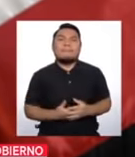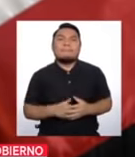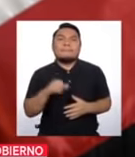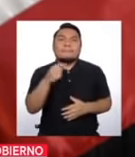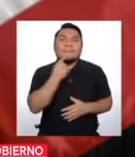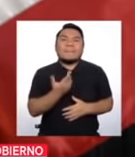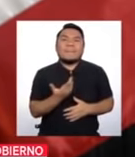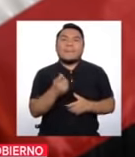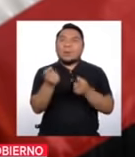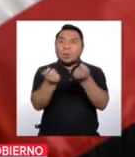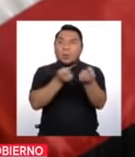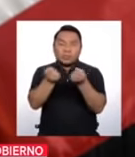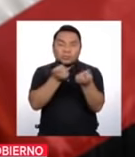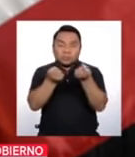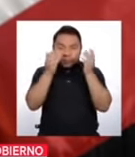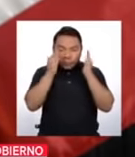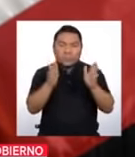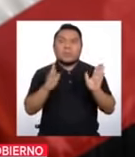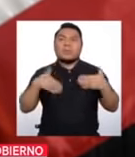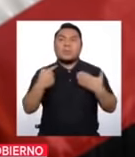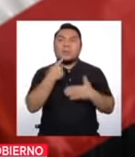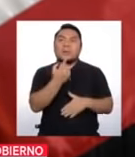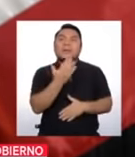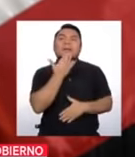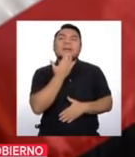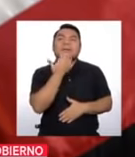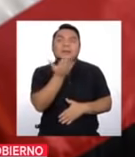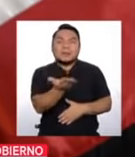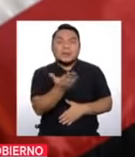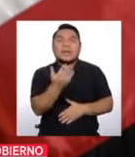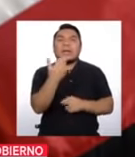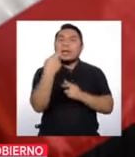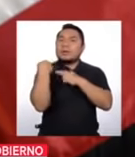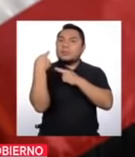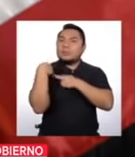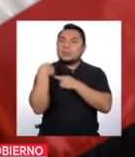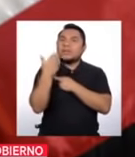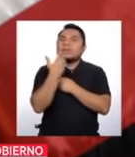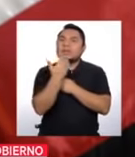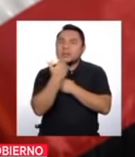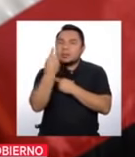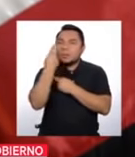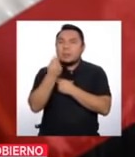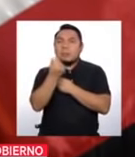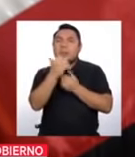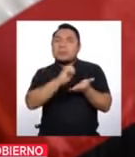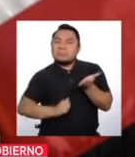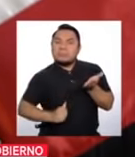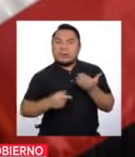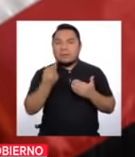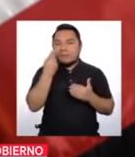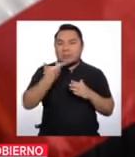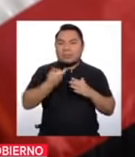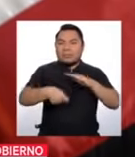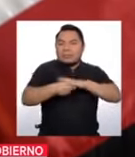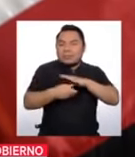el control adecuado para que se determine los responsables en cualquier caso que